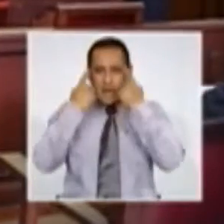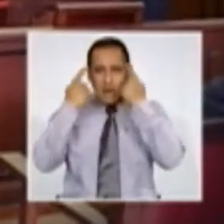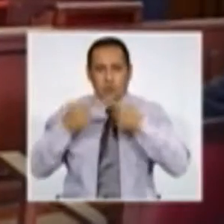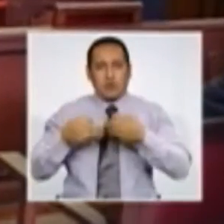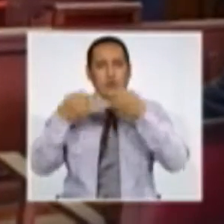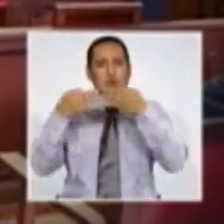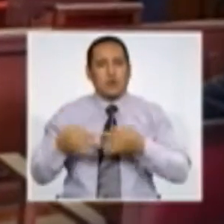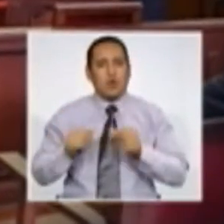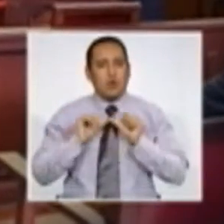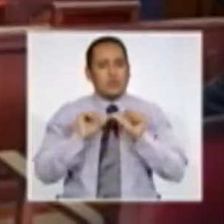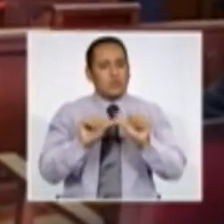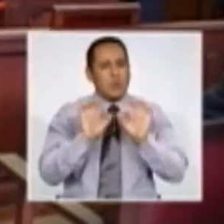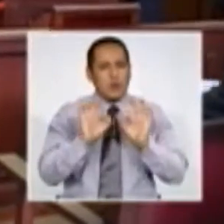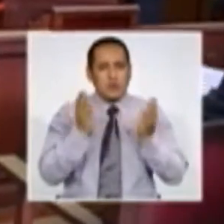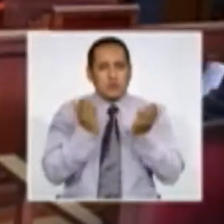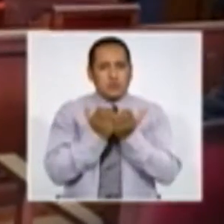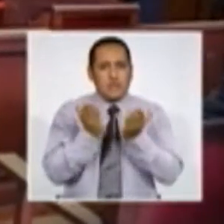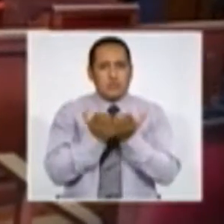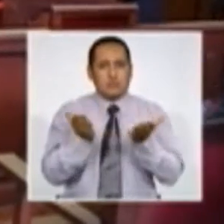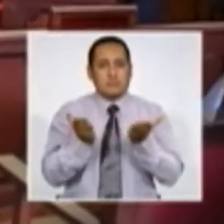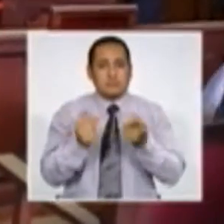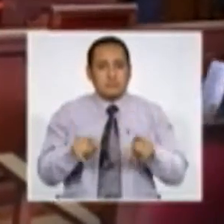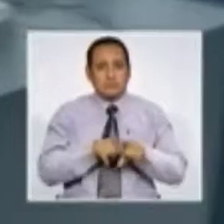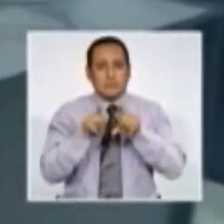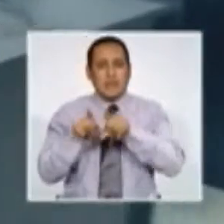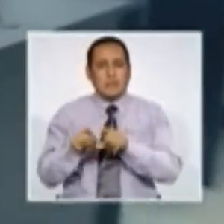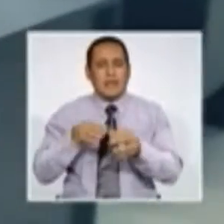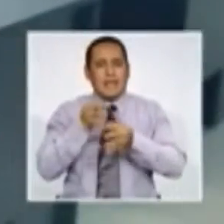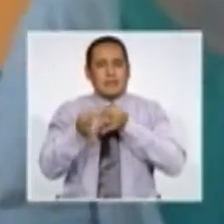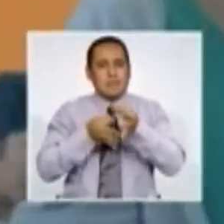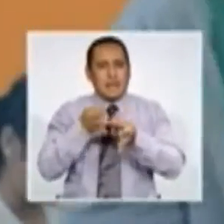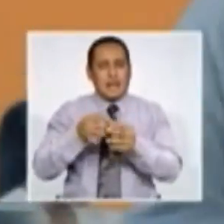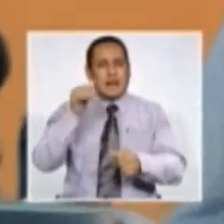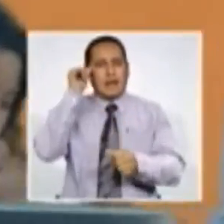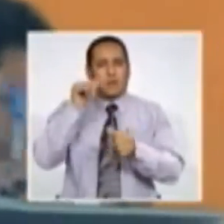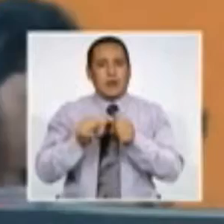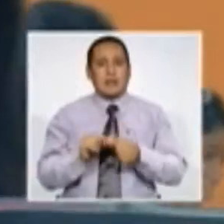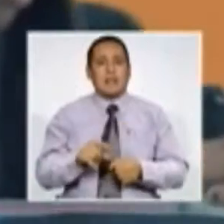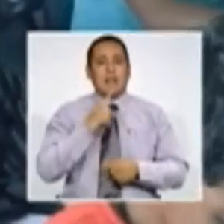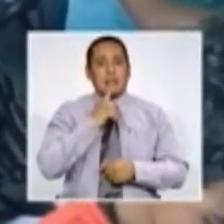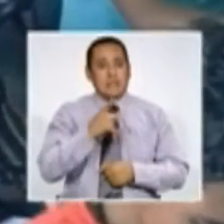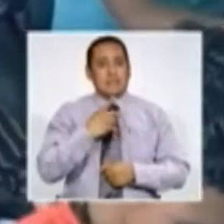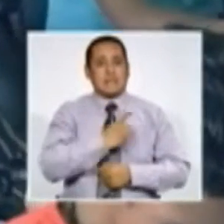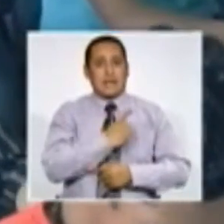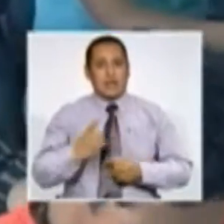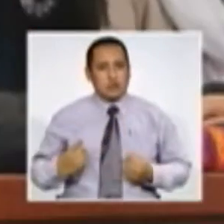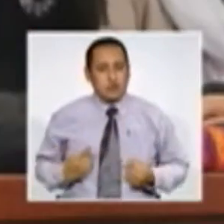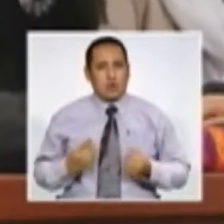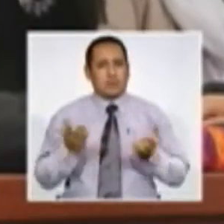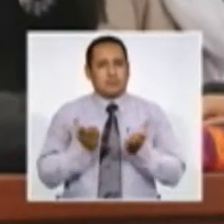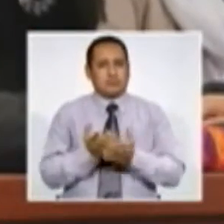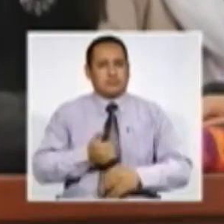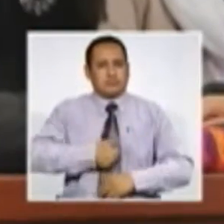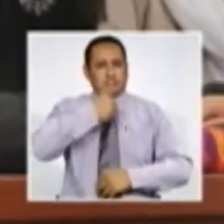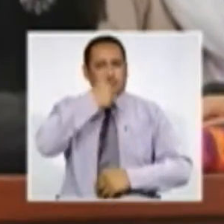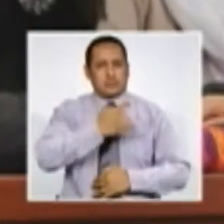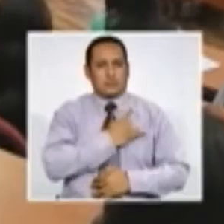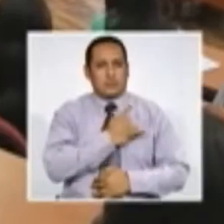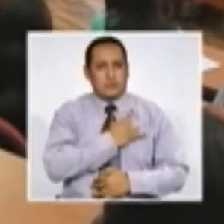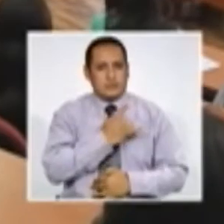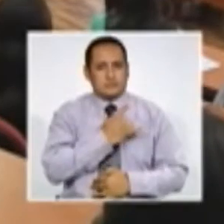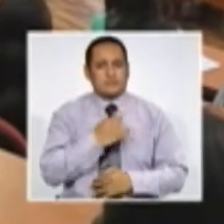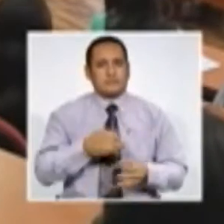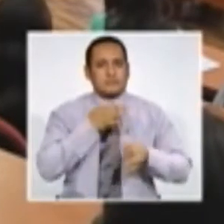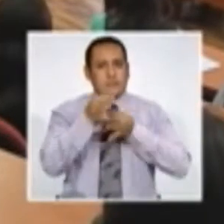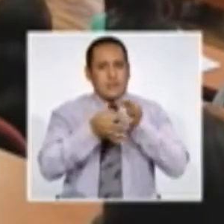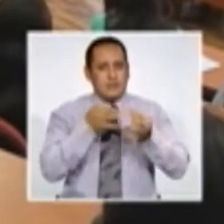en asegurar la continuidad del mismo. Y en ese tenor continúa recordando a los rectores, decanos y directores